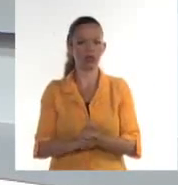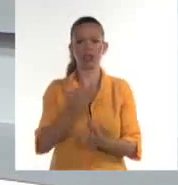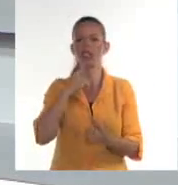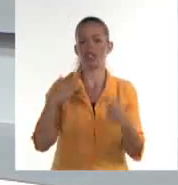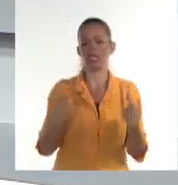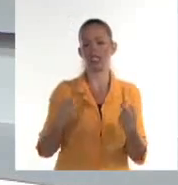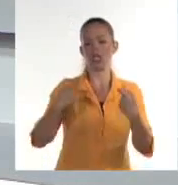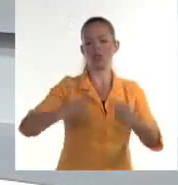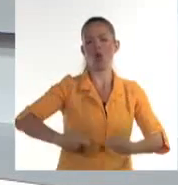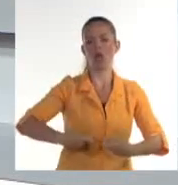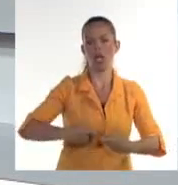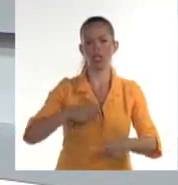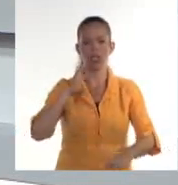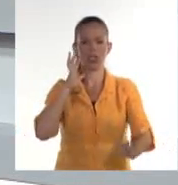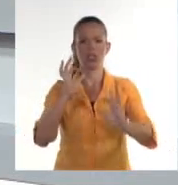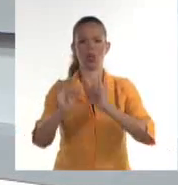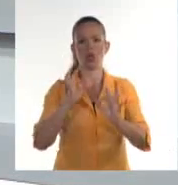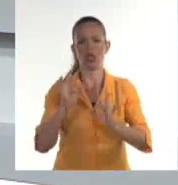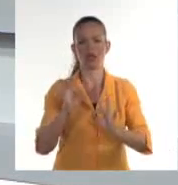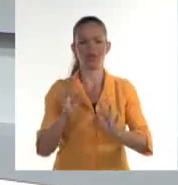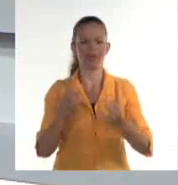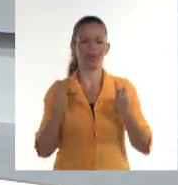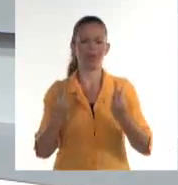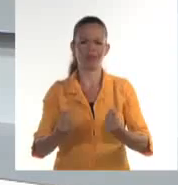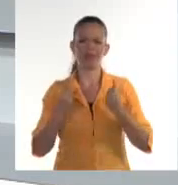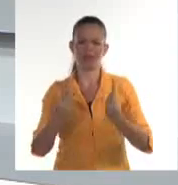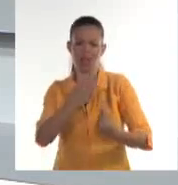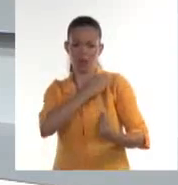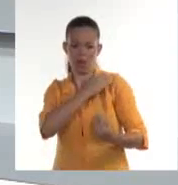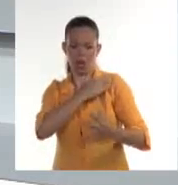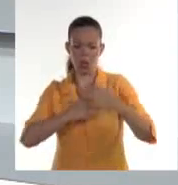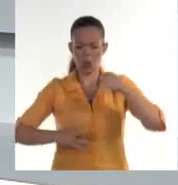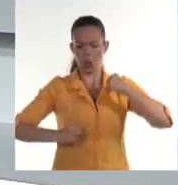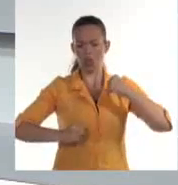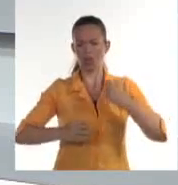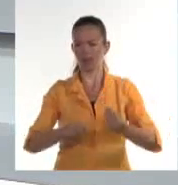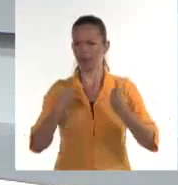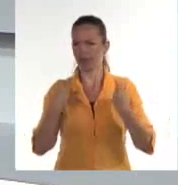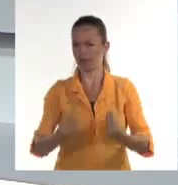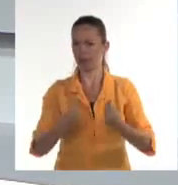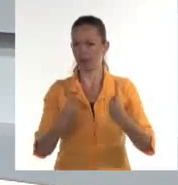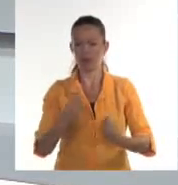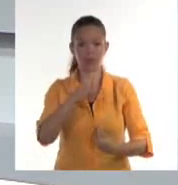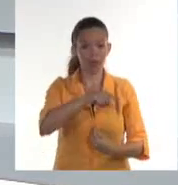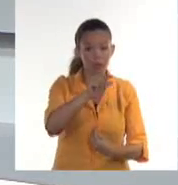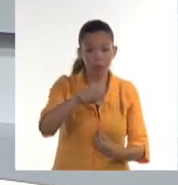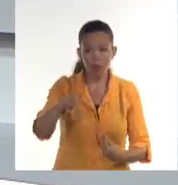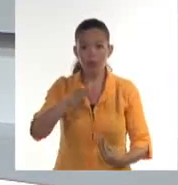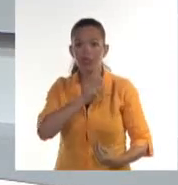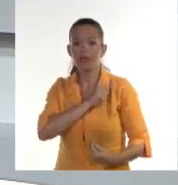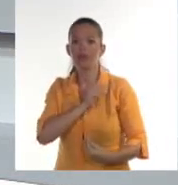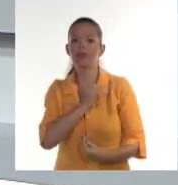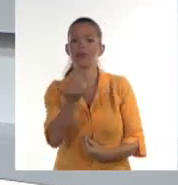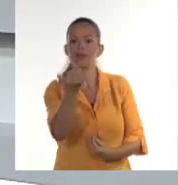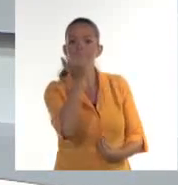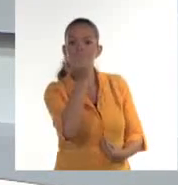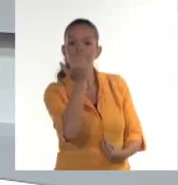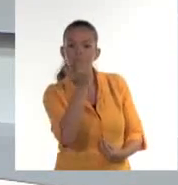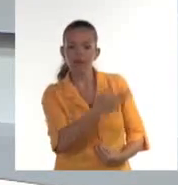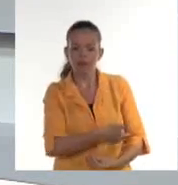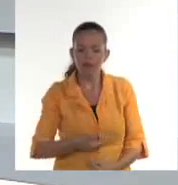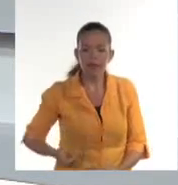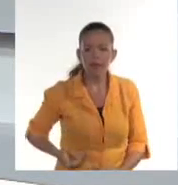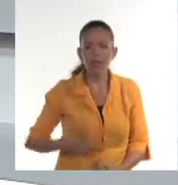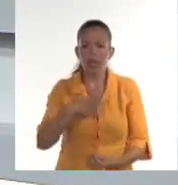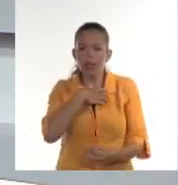que abunda es la miseria dura y pura, es un esfuerzo fallido. Cuando se habla de atender causas estructurales, se habla de que primero